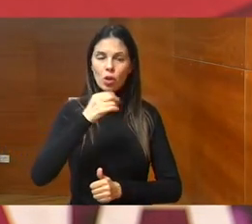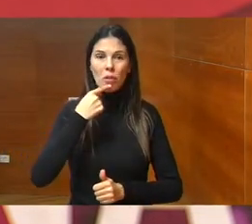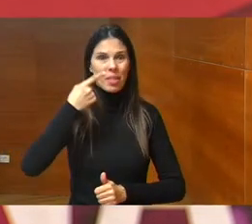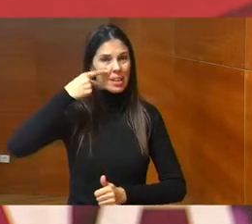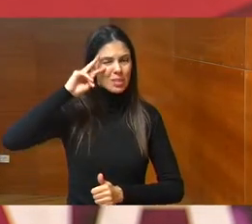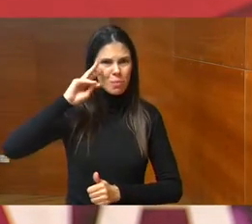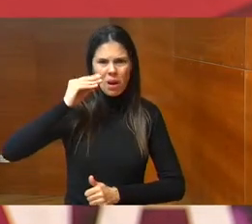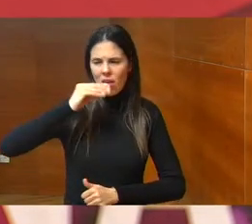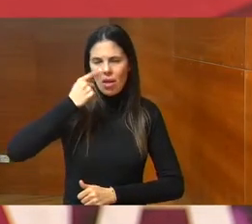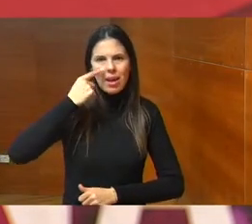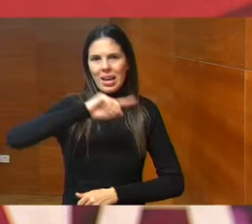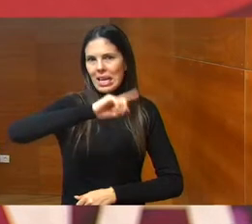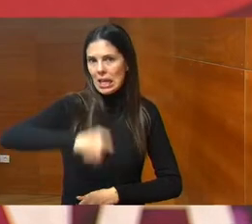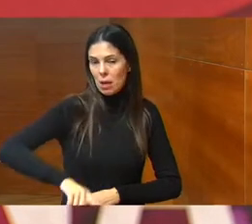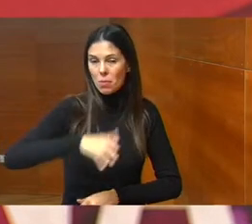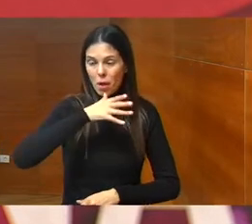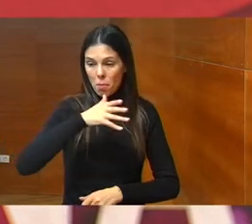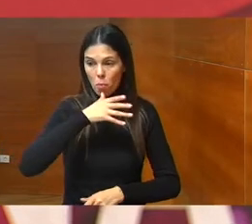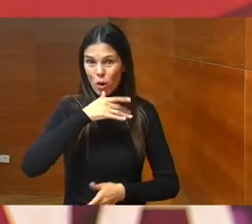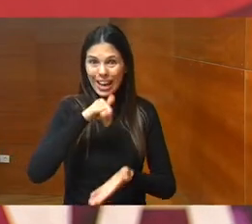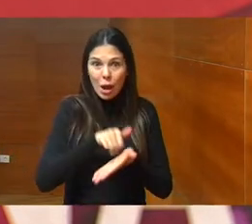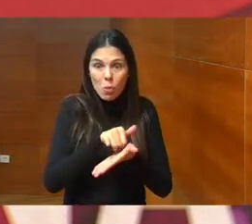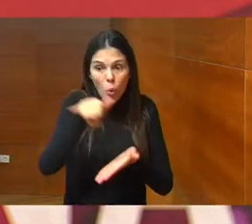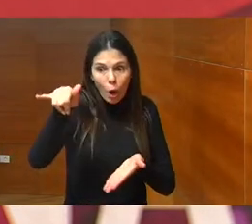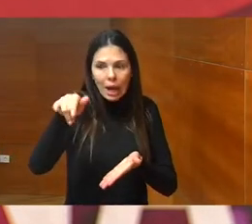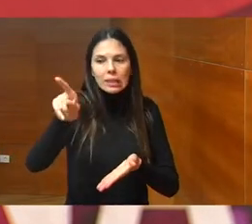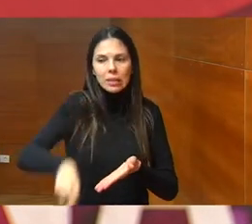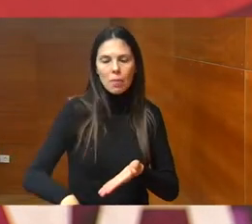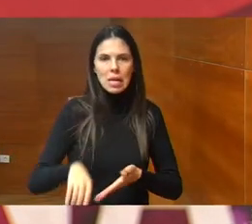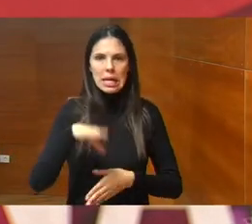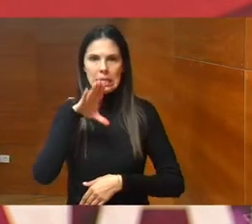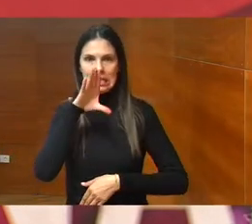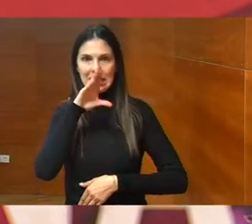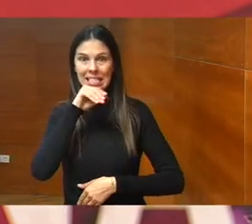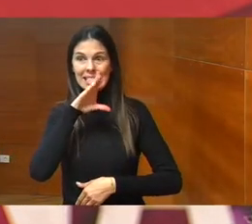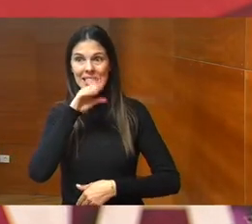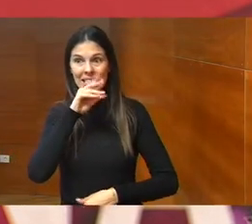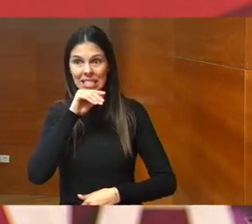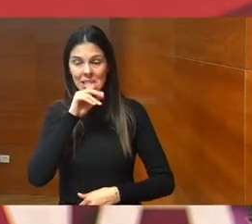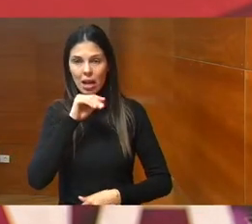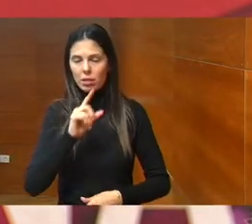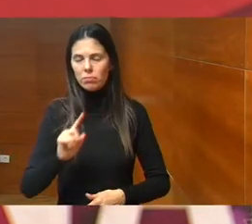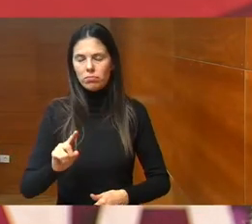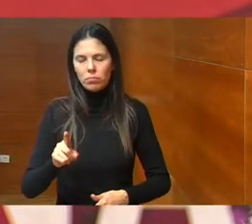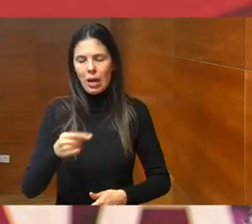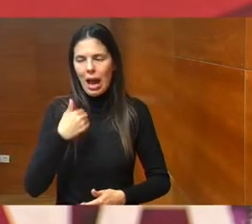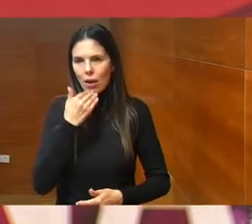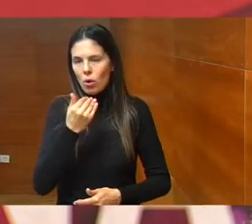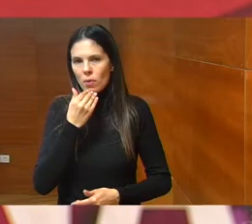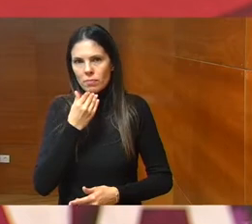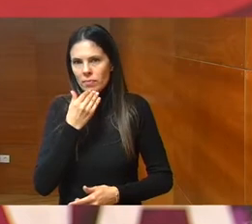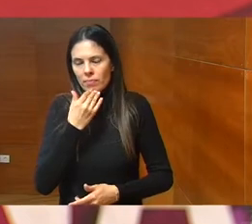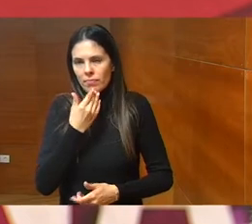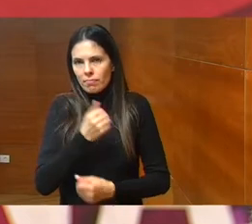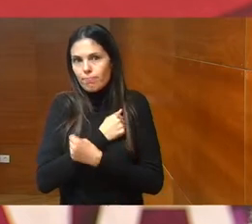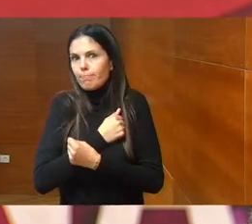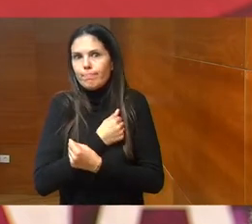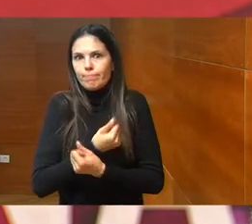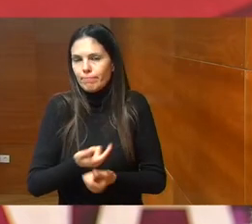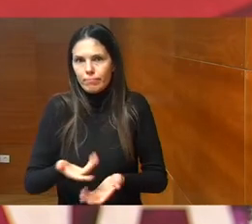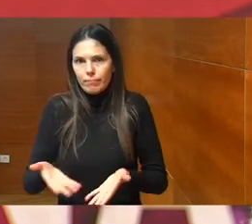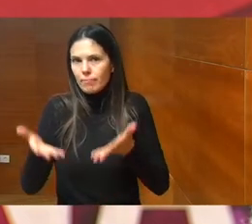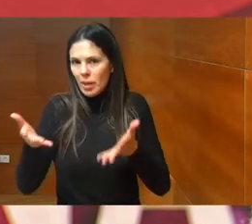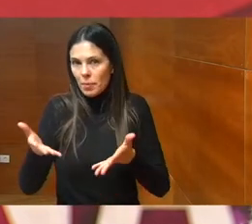fue sin duda fascinante porque bolas se convirtió también para chichana en una pasión y tras el primer vuelo